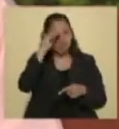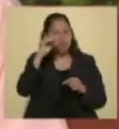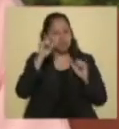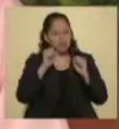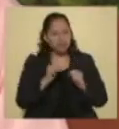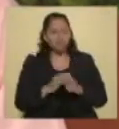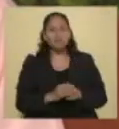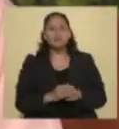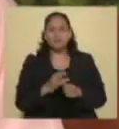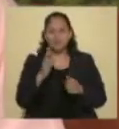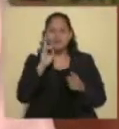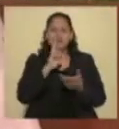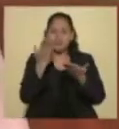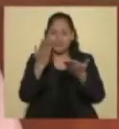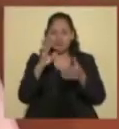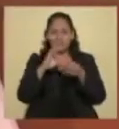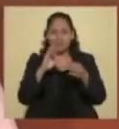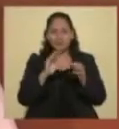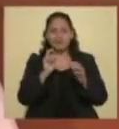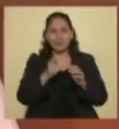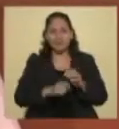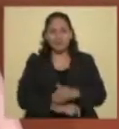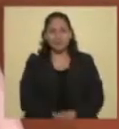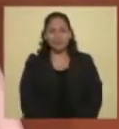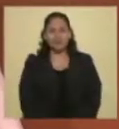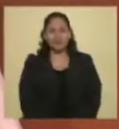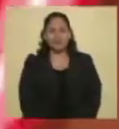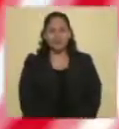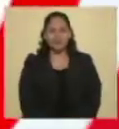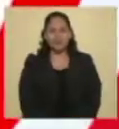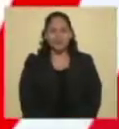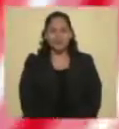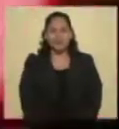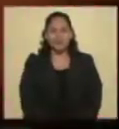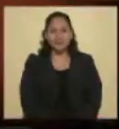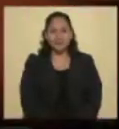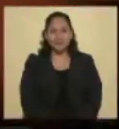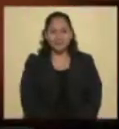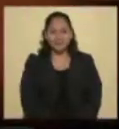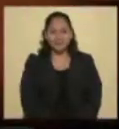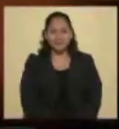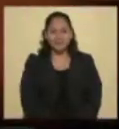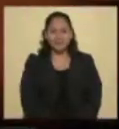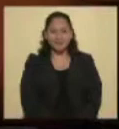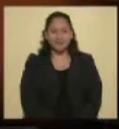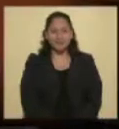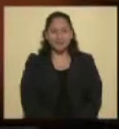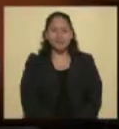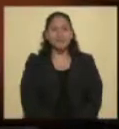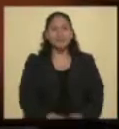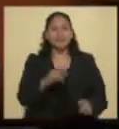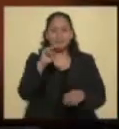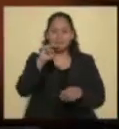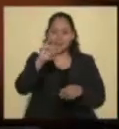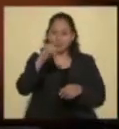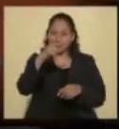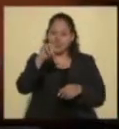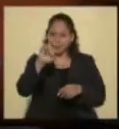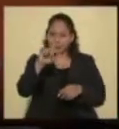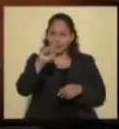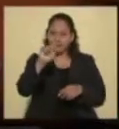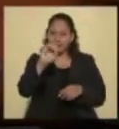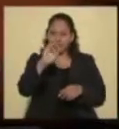que sí. Oigámoslo, ¿les parece? Vamos con él. Sí, es Dalia. ¿Qué dije? Miguel Torruco Márquez,